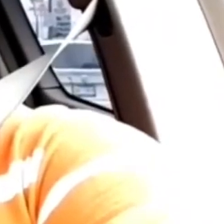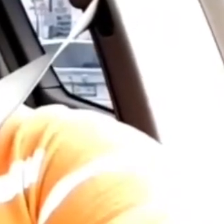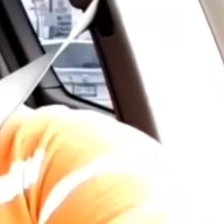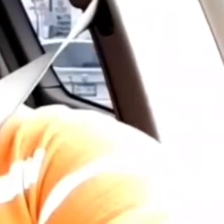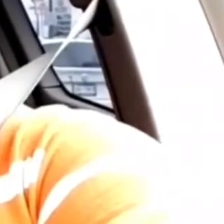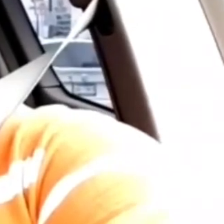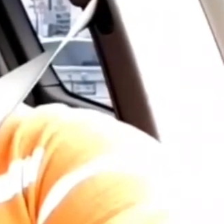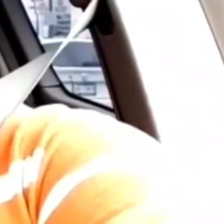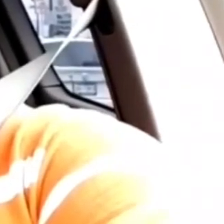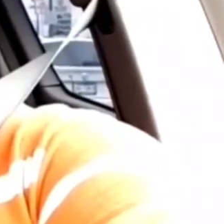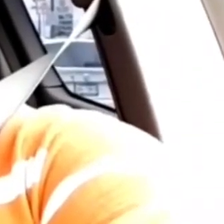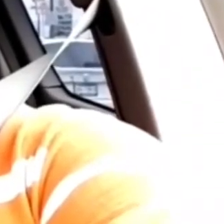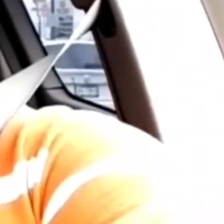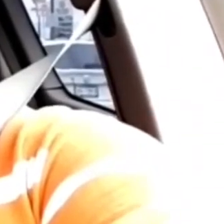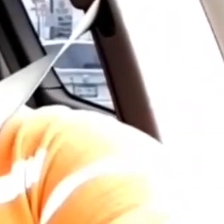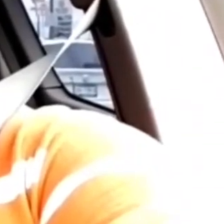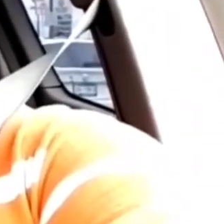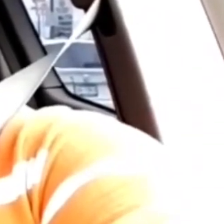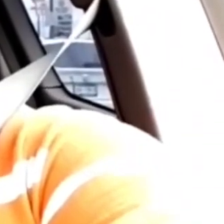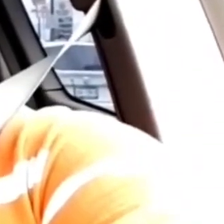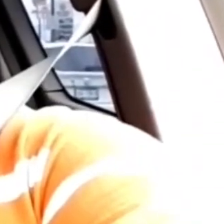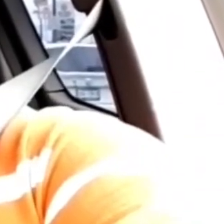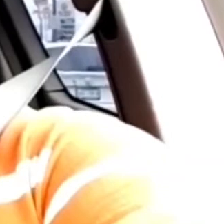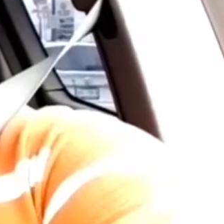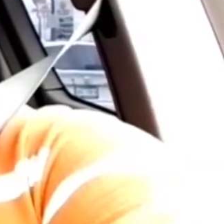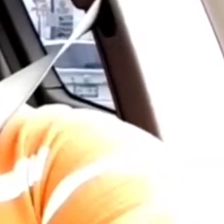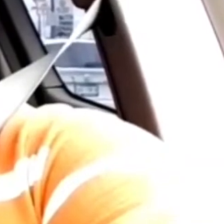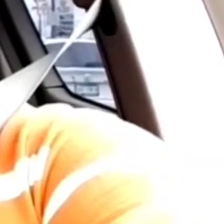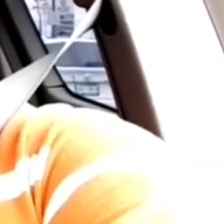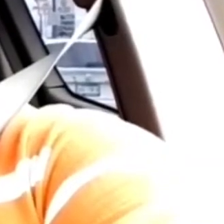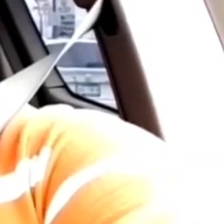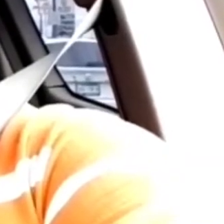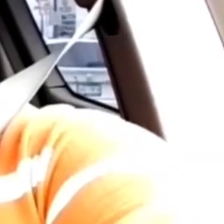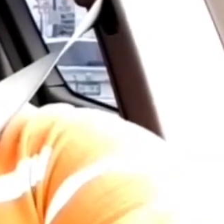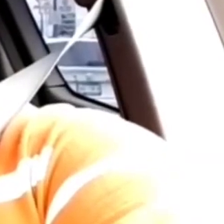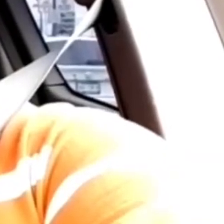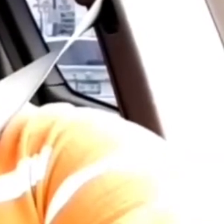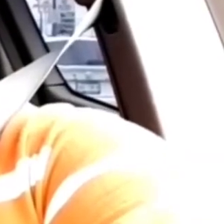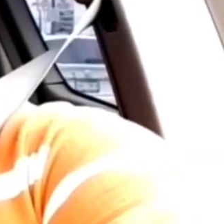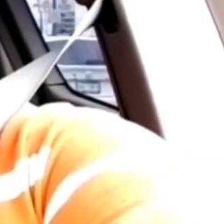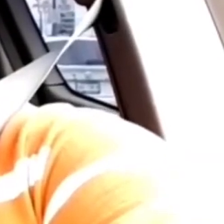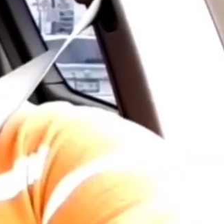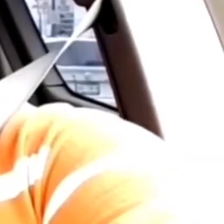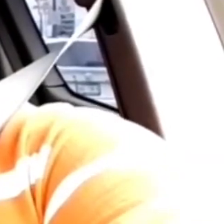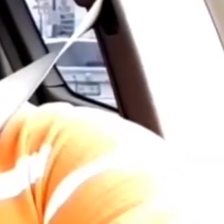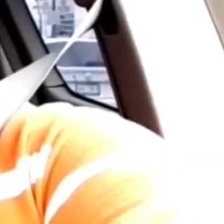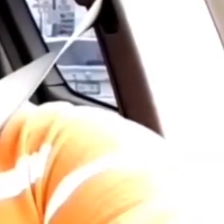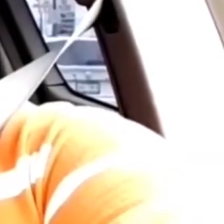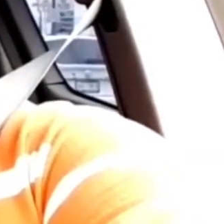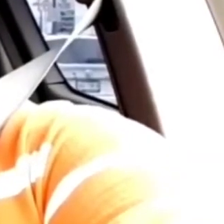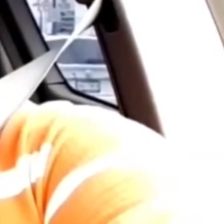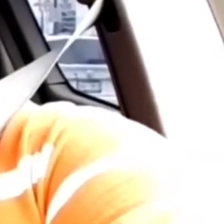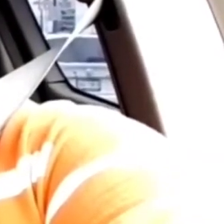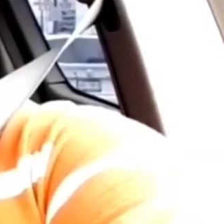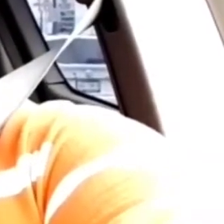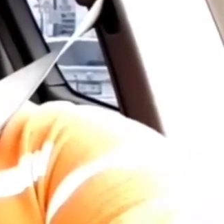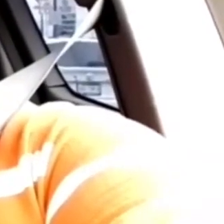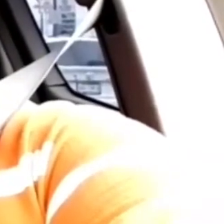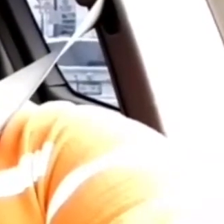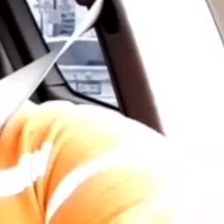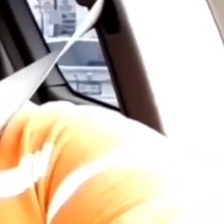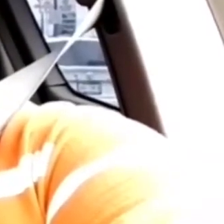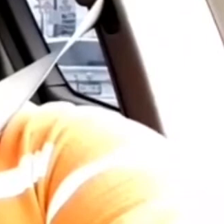y recalcarle que lo acusan de amenaza de la democracia. Pero el primer mandatario, como ya es su costumbre, les puso